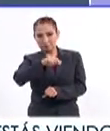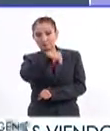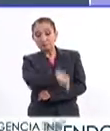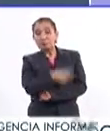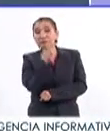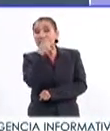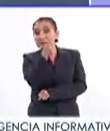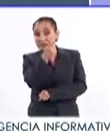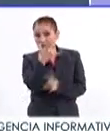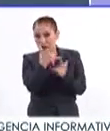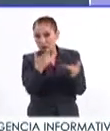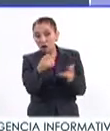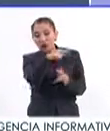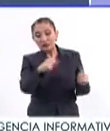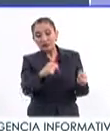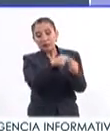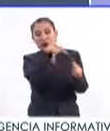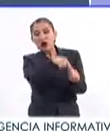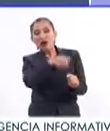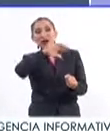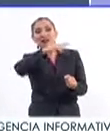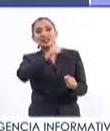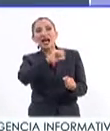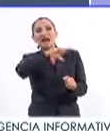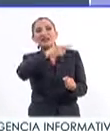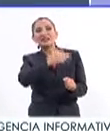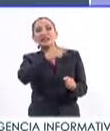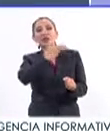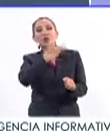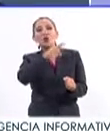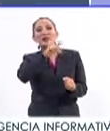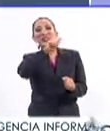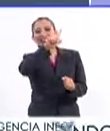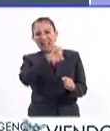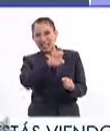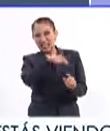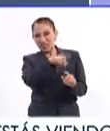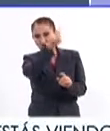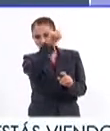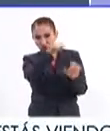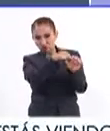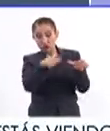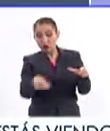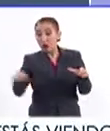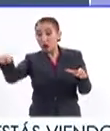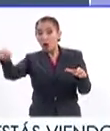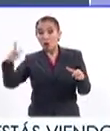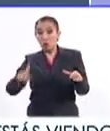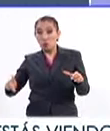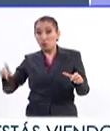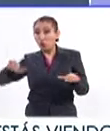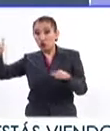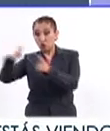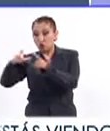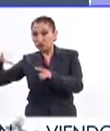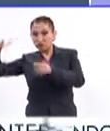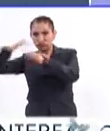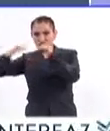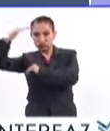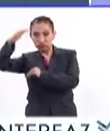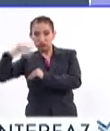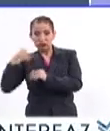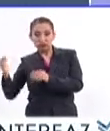se dice que era un templo dedicado a Chalchitlicue. Pero entonces el grupo hegemónico establece un culto a su